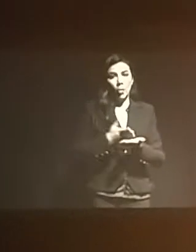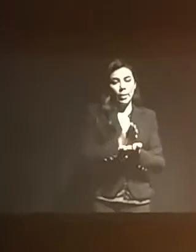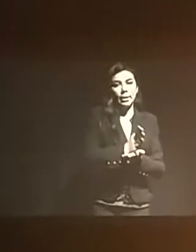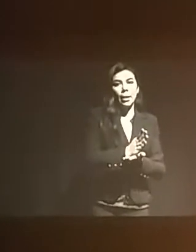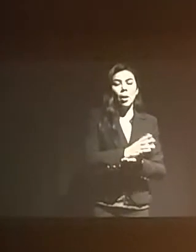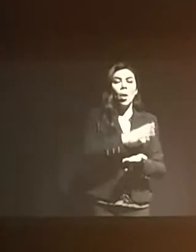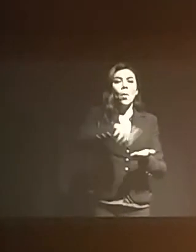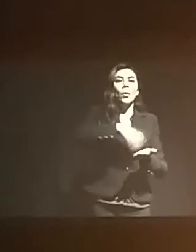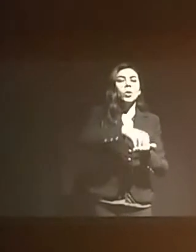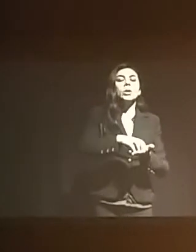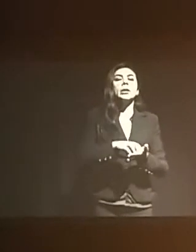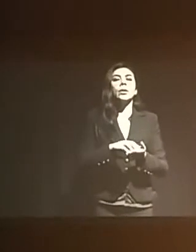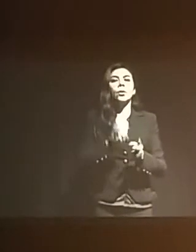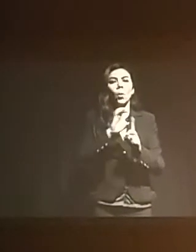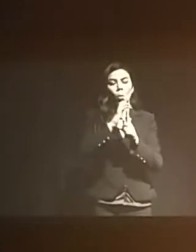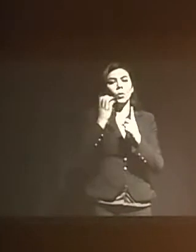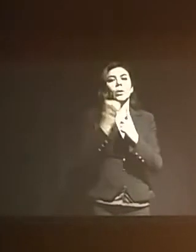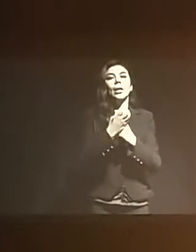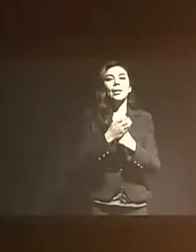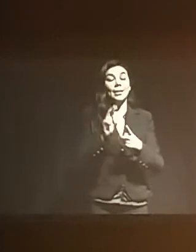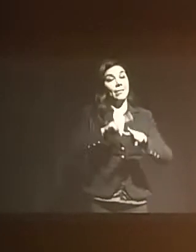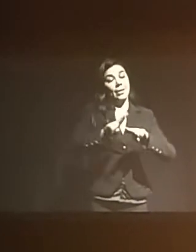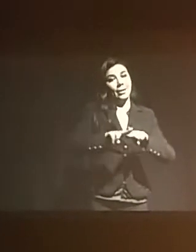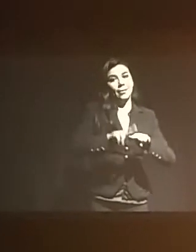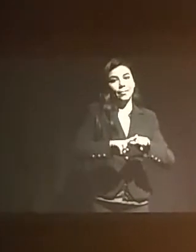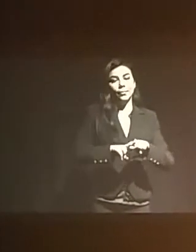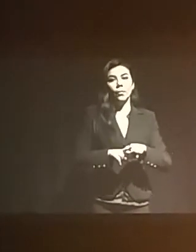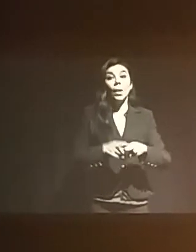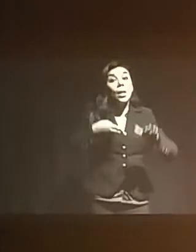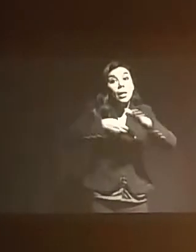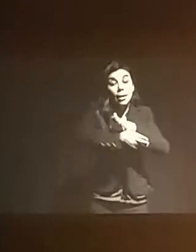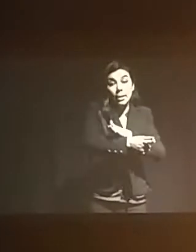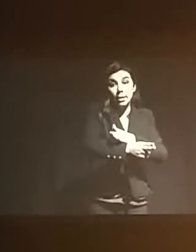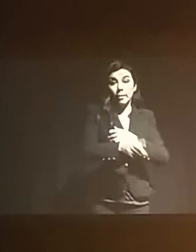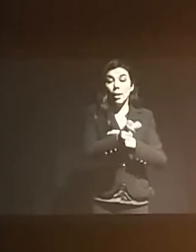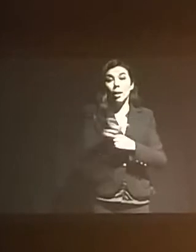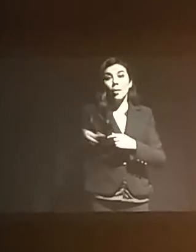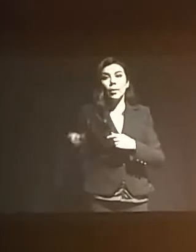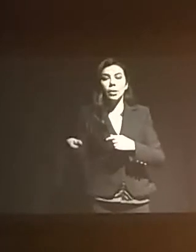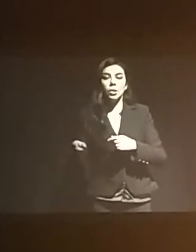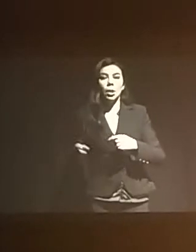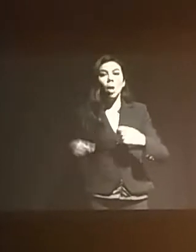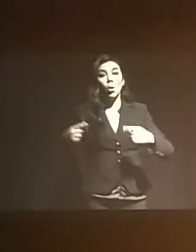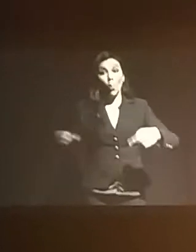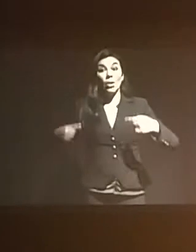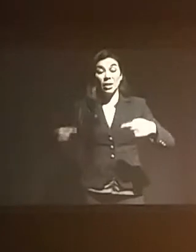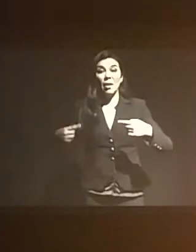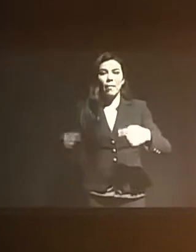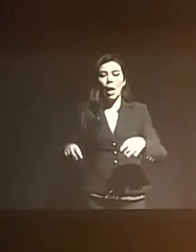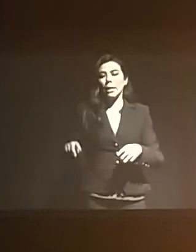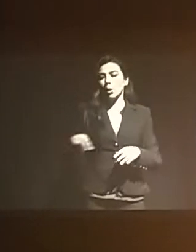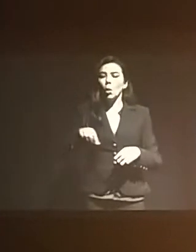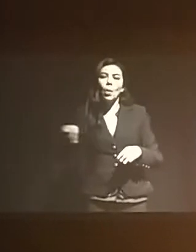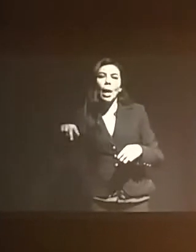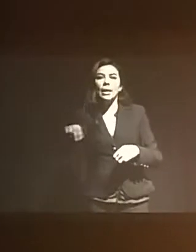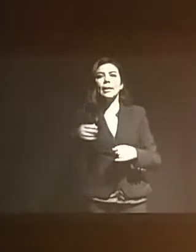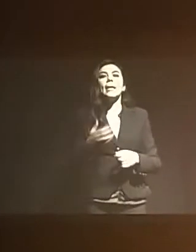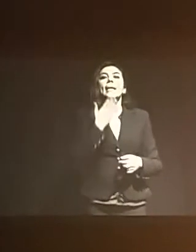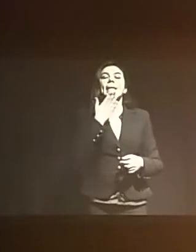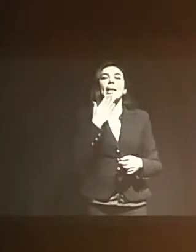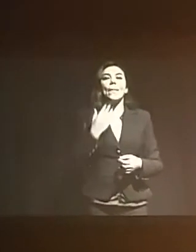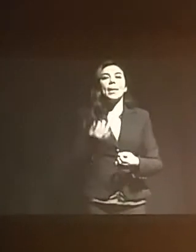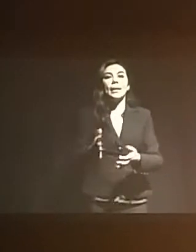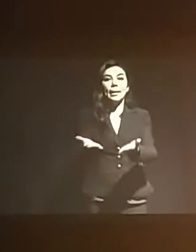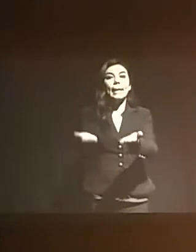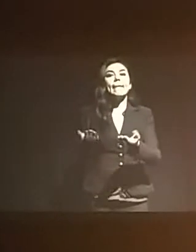centros culturales que dice que se instalarán. Pero es que además de ser accesibles para las personas en su desplazamiento, tienen que entregarte información. Entonces